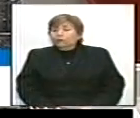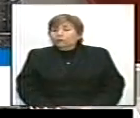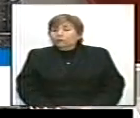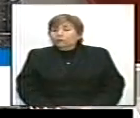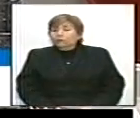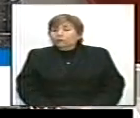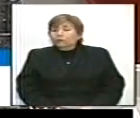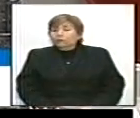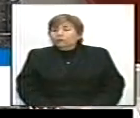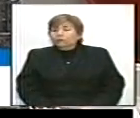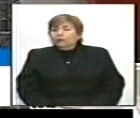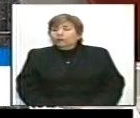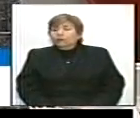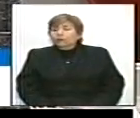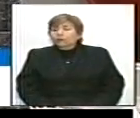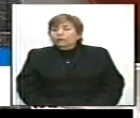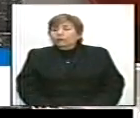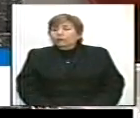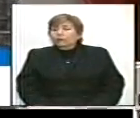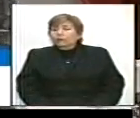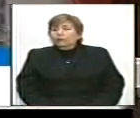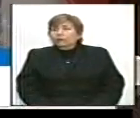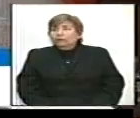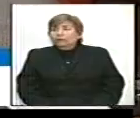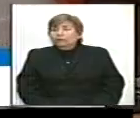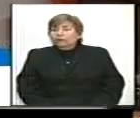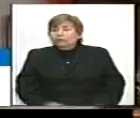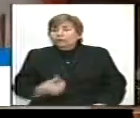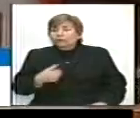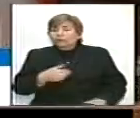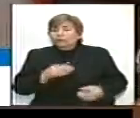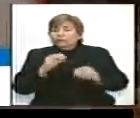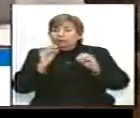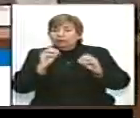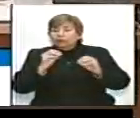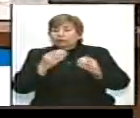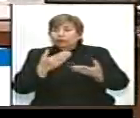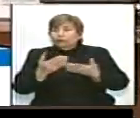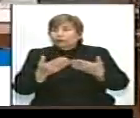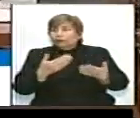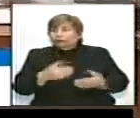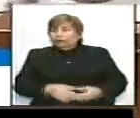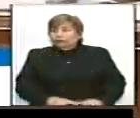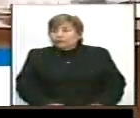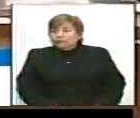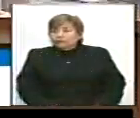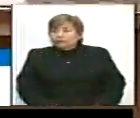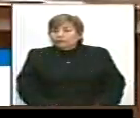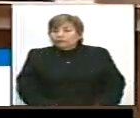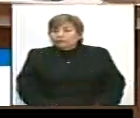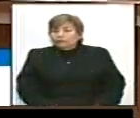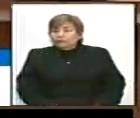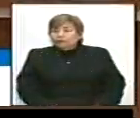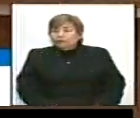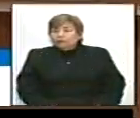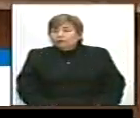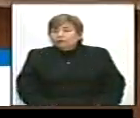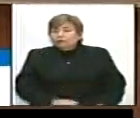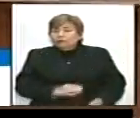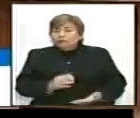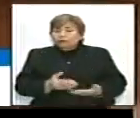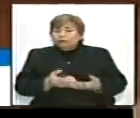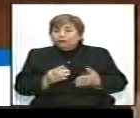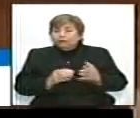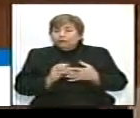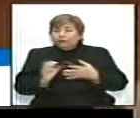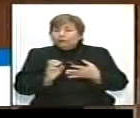Infraestructura Educativa. En esta oportunidad poderles contar y exponer el estado situacional y la infraestructura